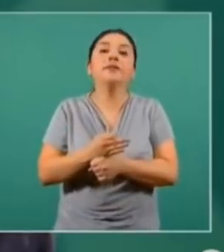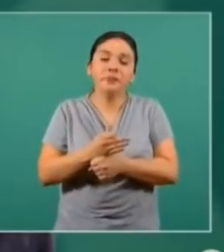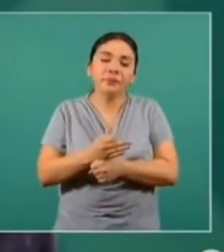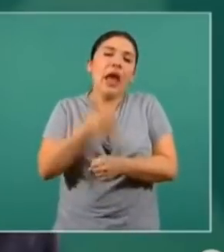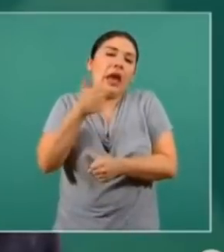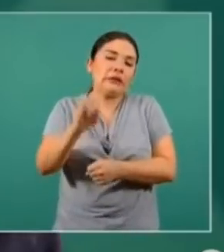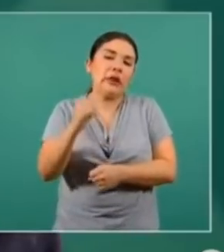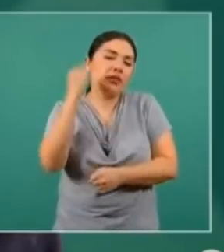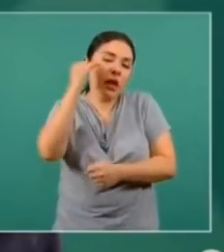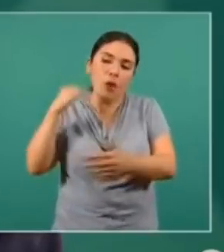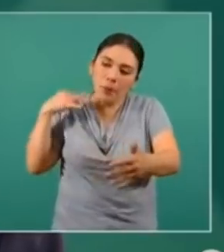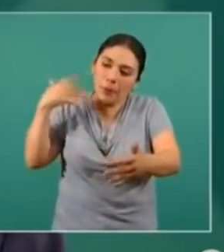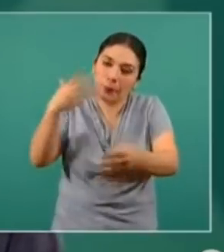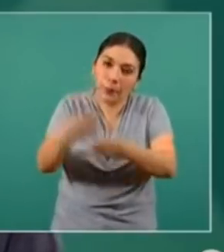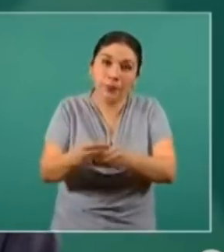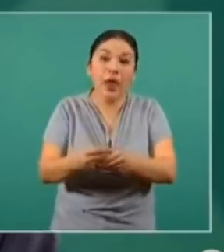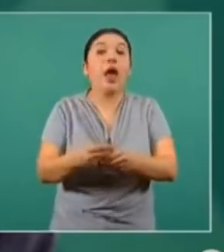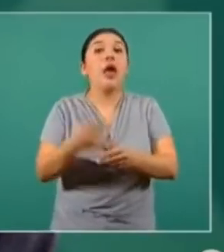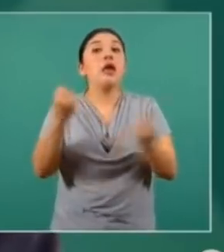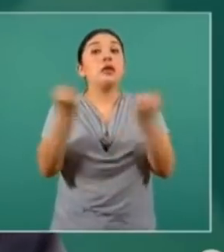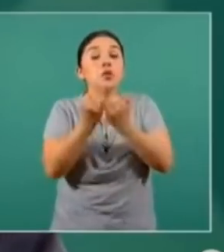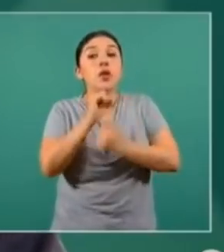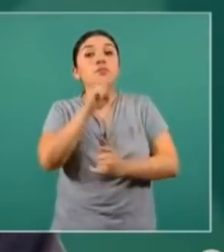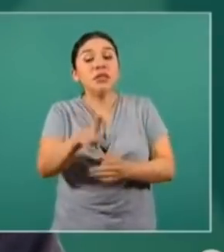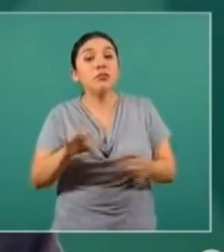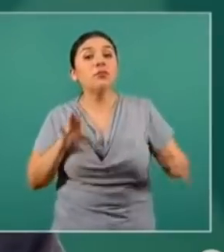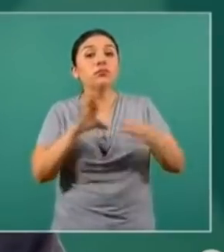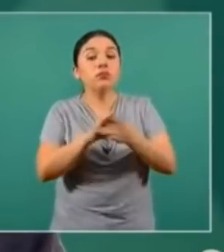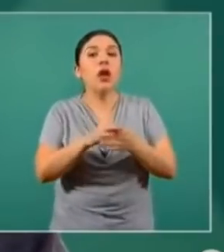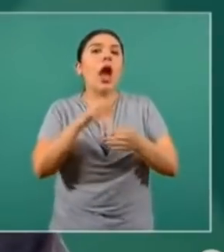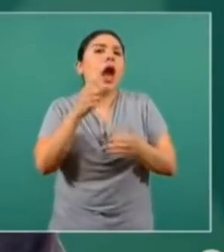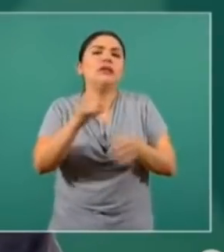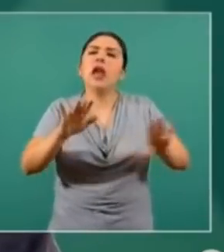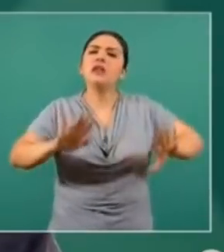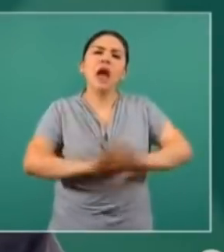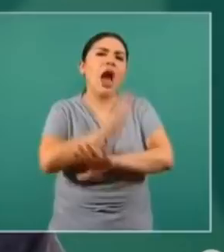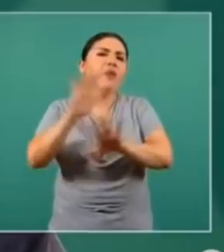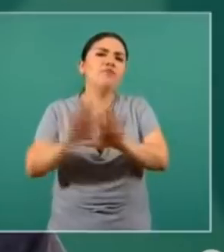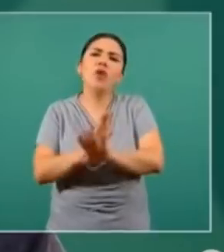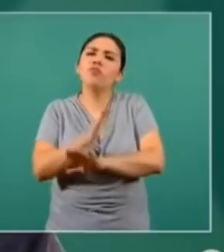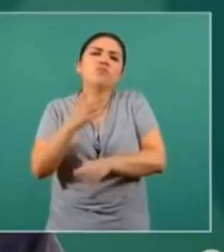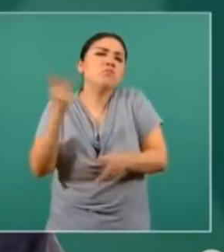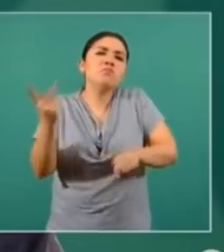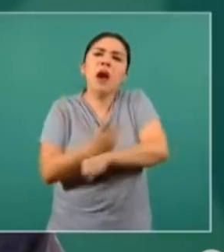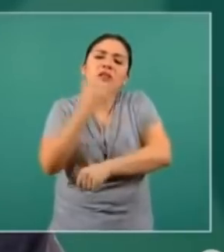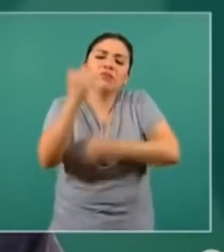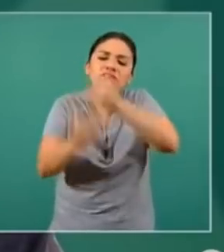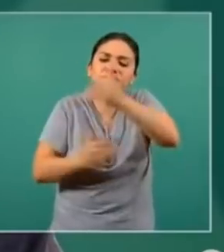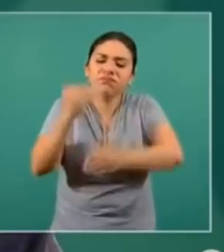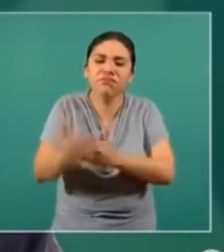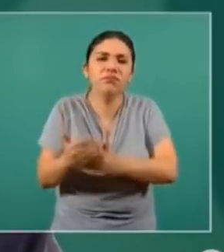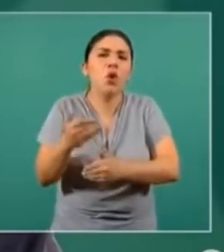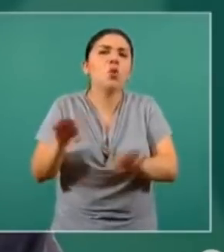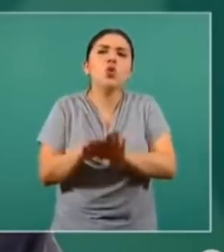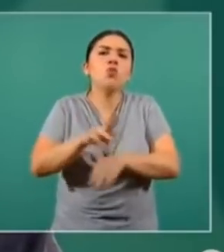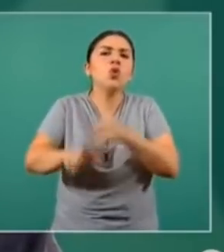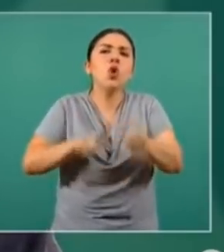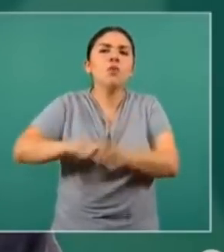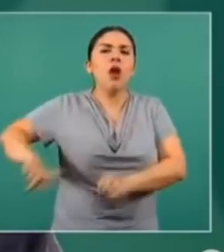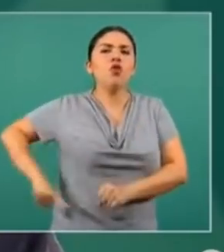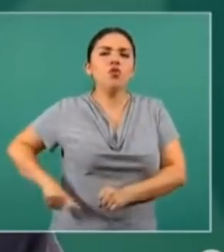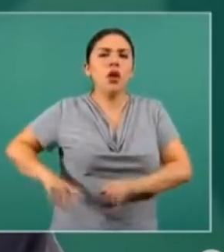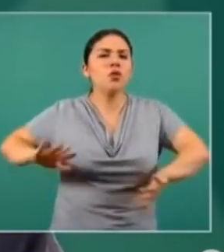lo largo de este proceso. Y a tono con distintos cambios de ritmo que irán ocurriendo también en el propio ejercicio de